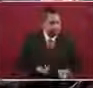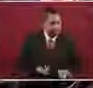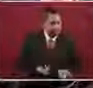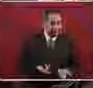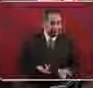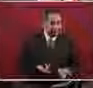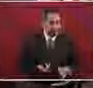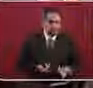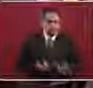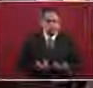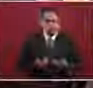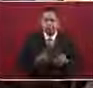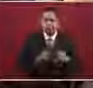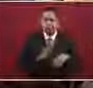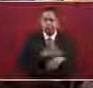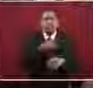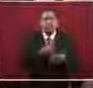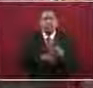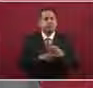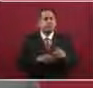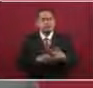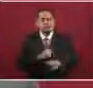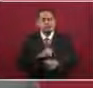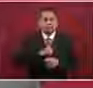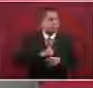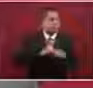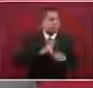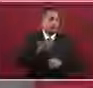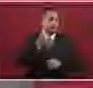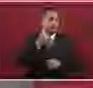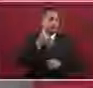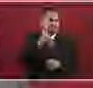porque tienen muy buenos abogados,